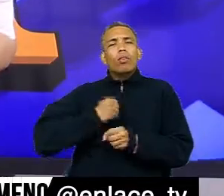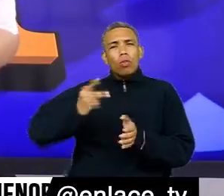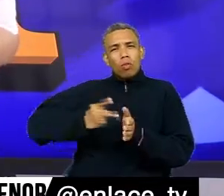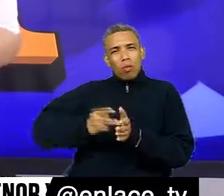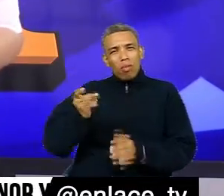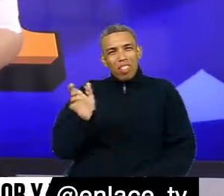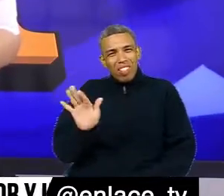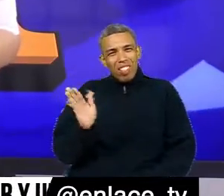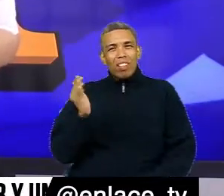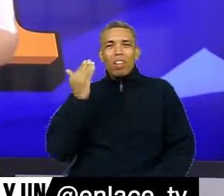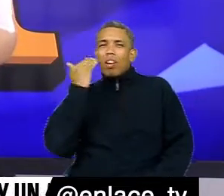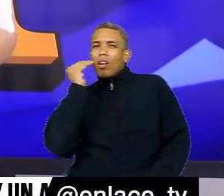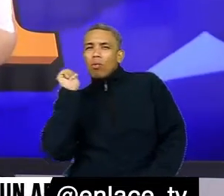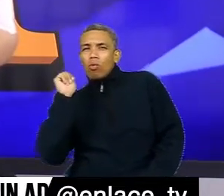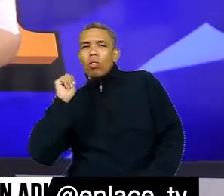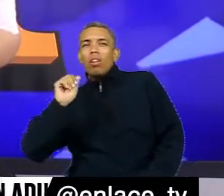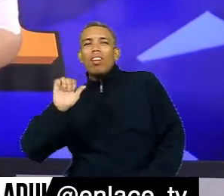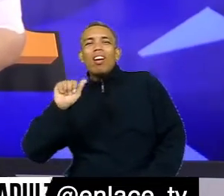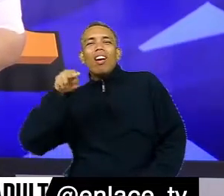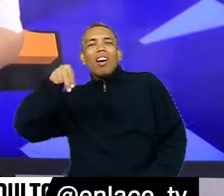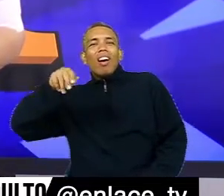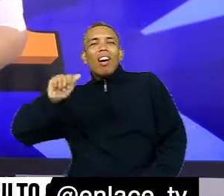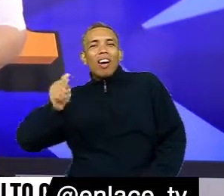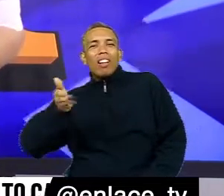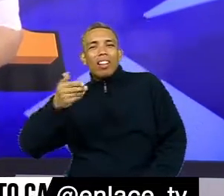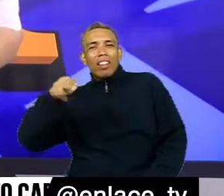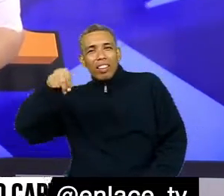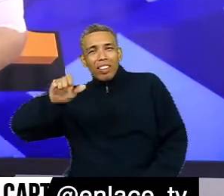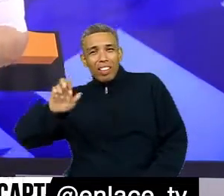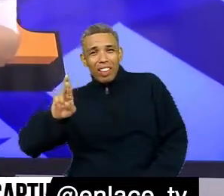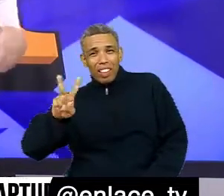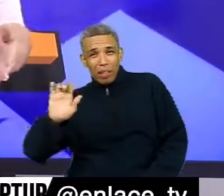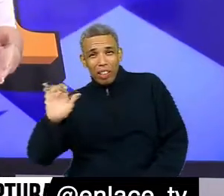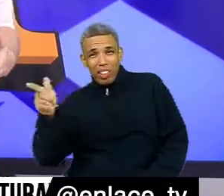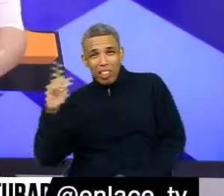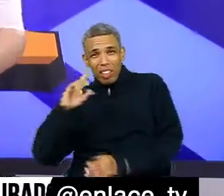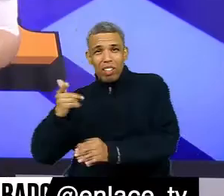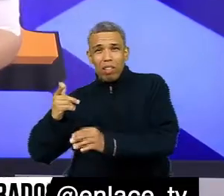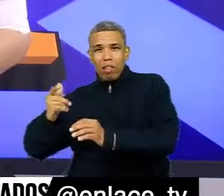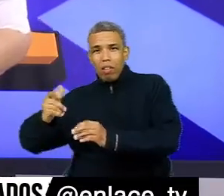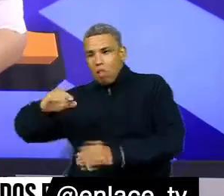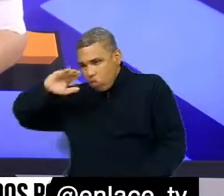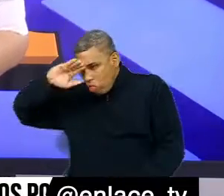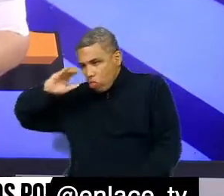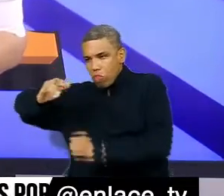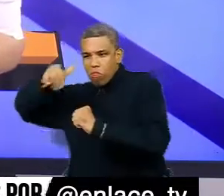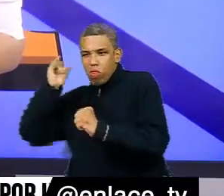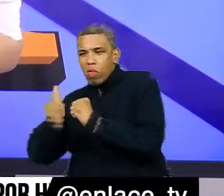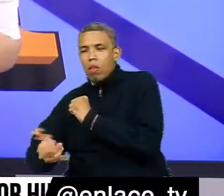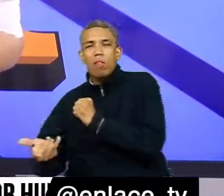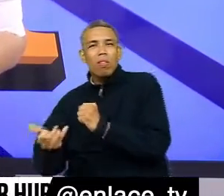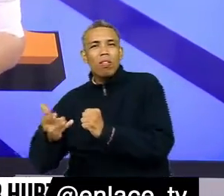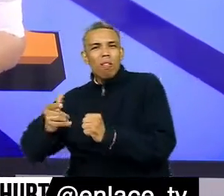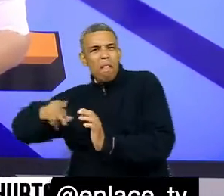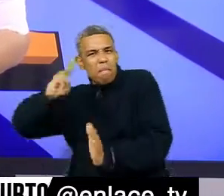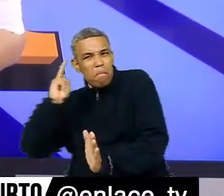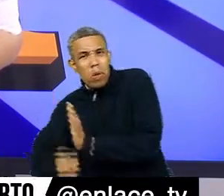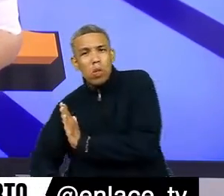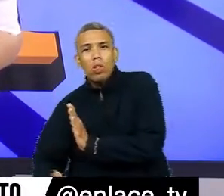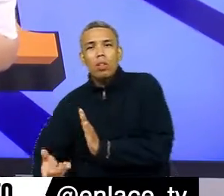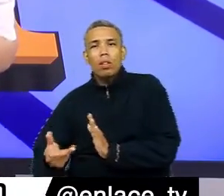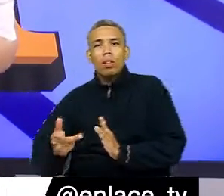y brutalmente asesinada el pasado mes de noviembre en el corregimiento El Centro. Su familia no está conforme con la sentencia dictada.